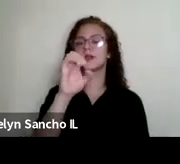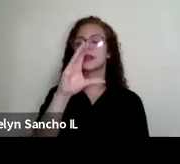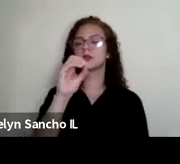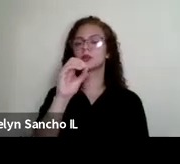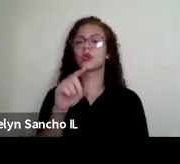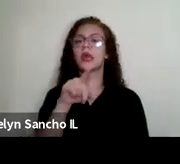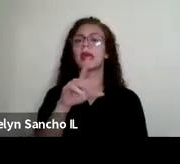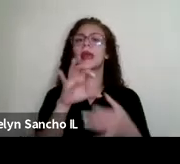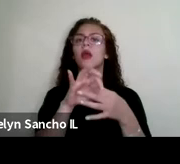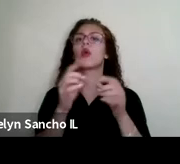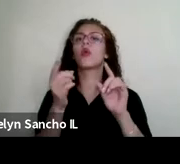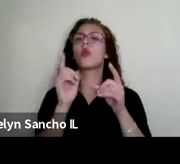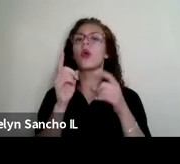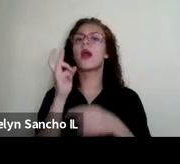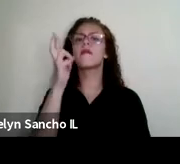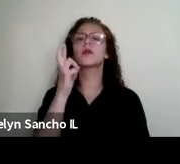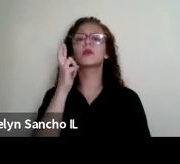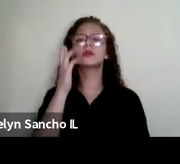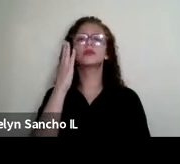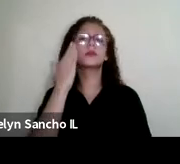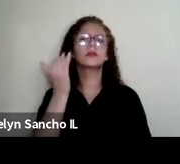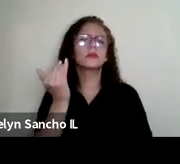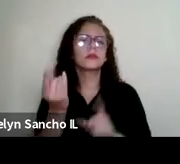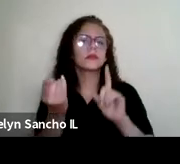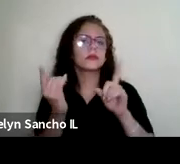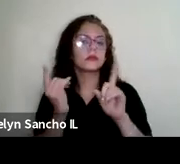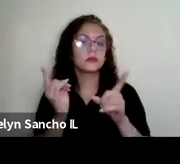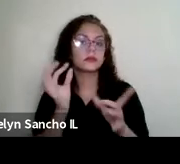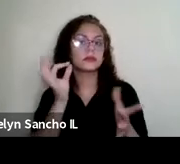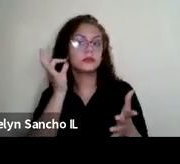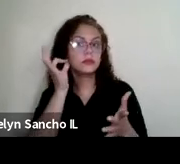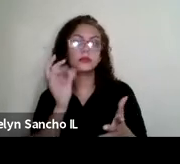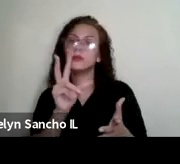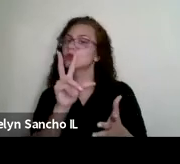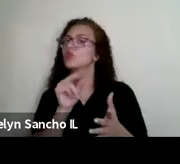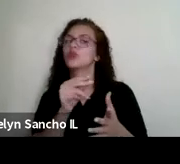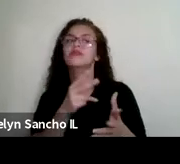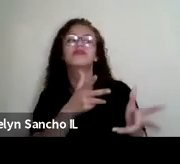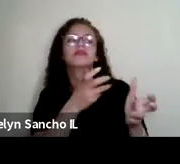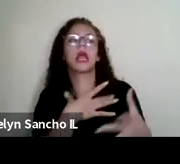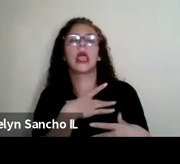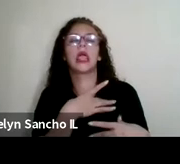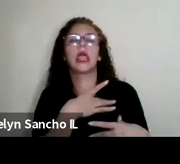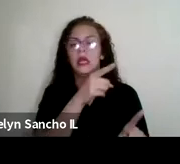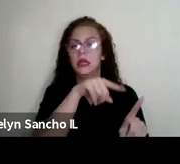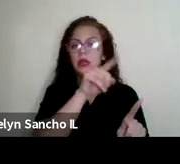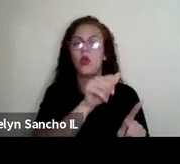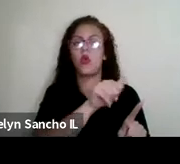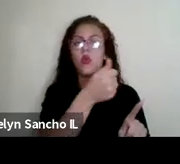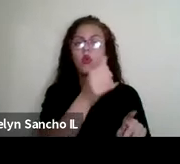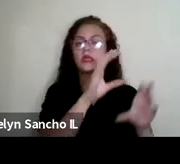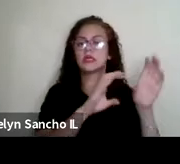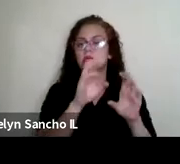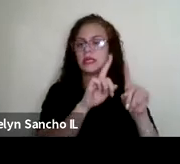a cuáles son los motivos por los cuales las mujeres no se atraen hacia las otras